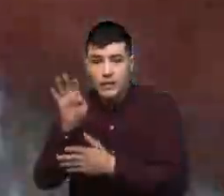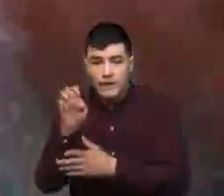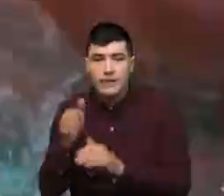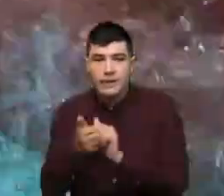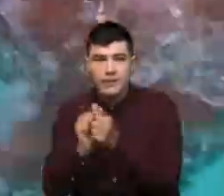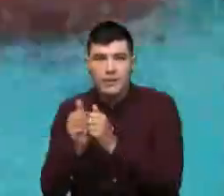el agua